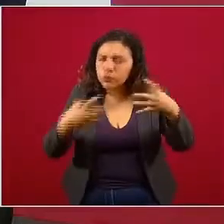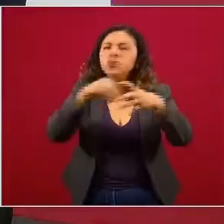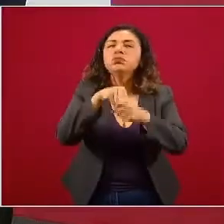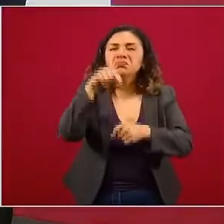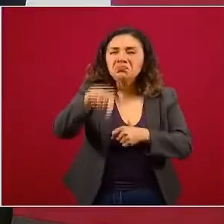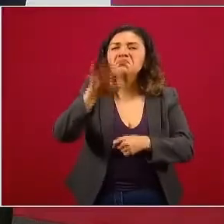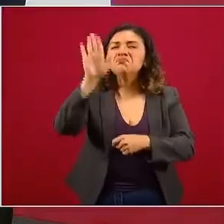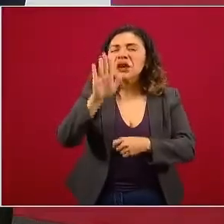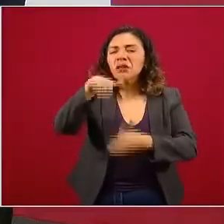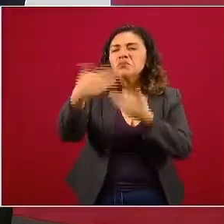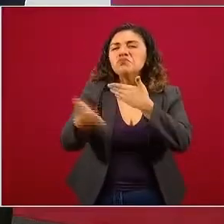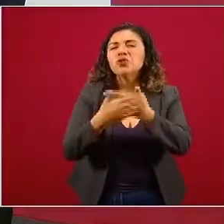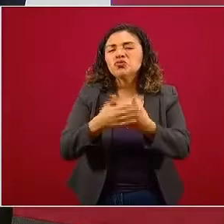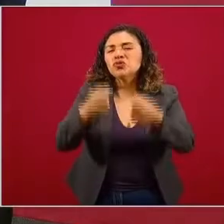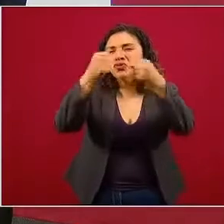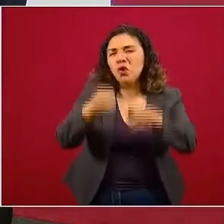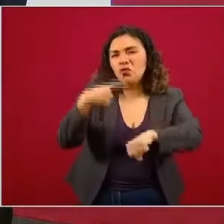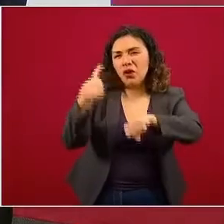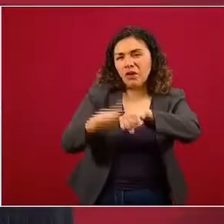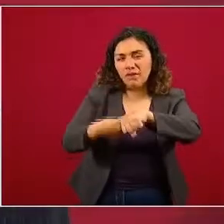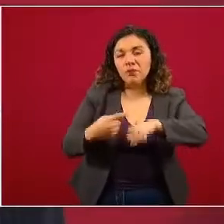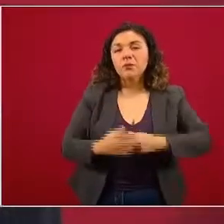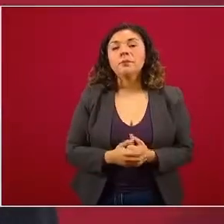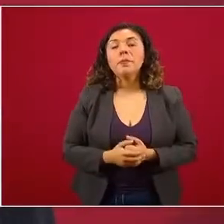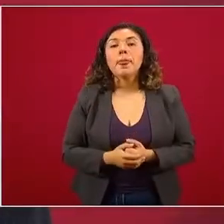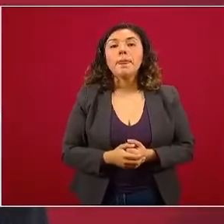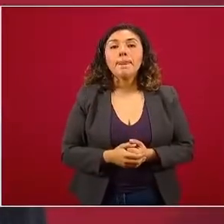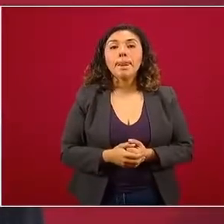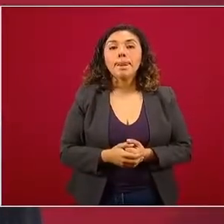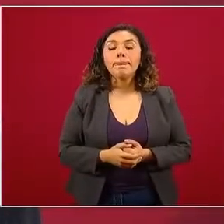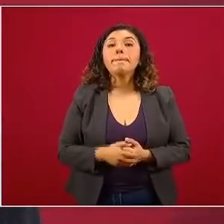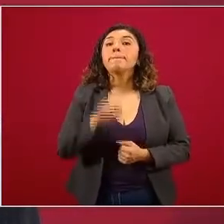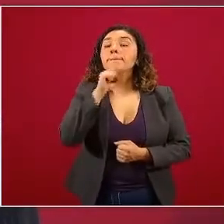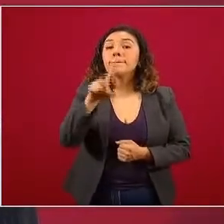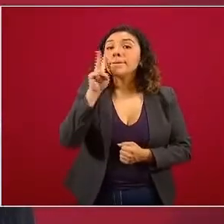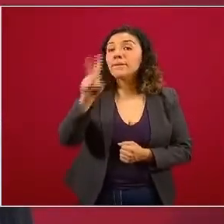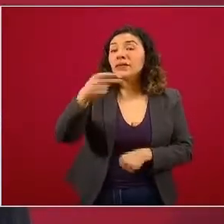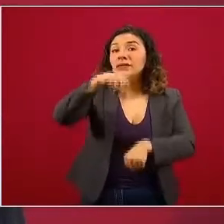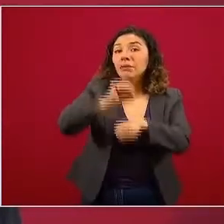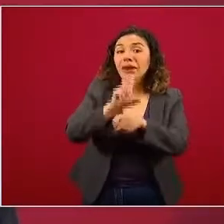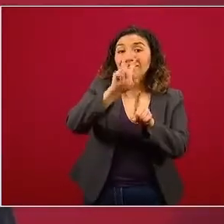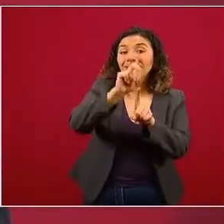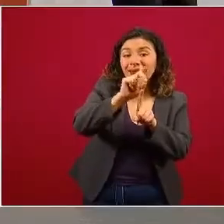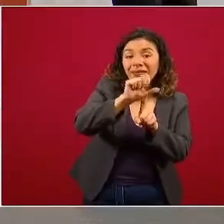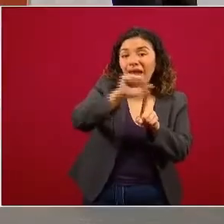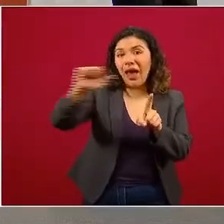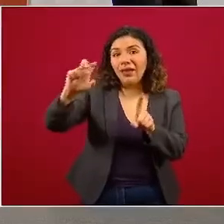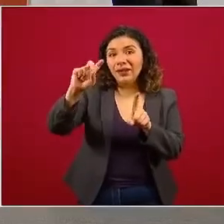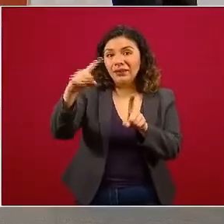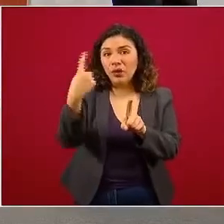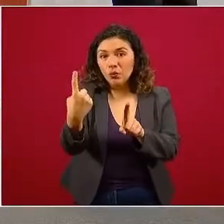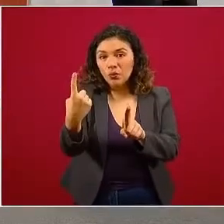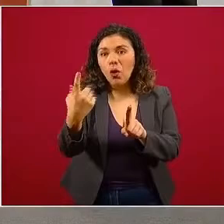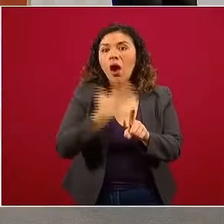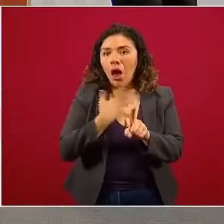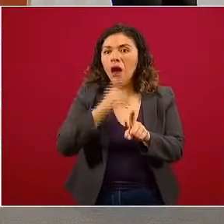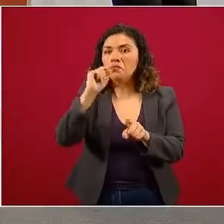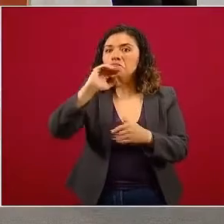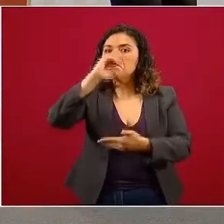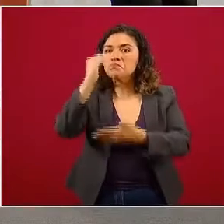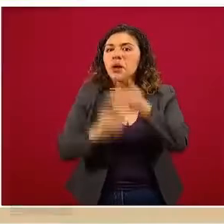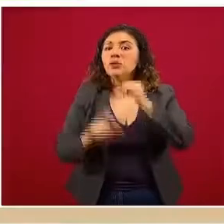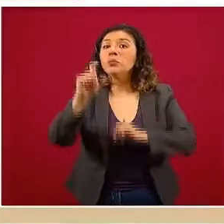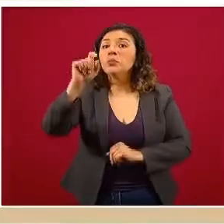casos anticipadamente para la estimación. Y vemos también que en la semana 30 hacia la 31 se redujo